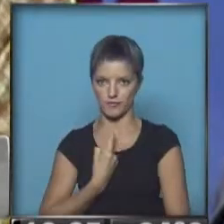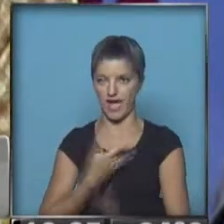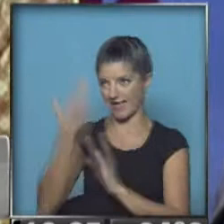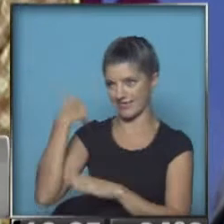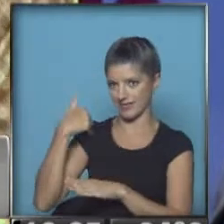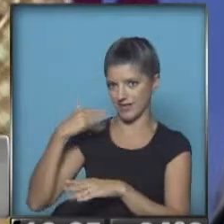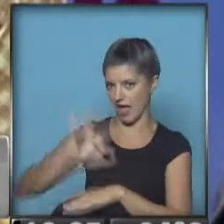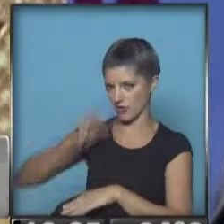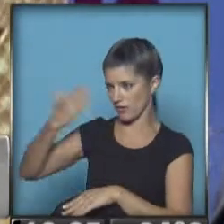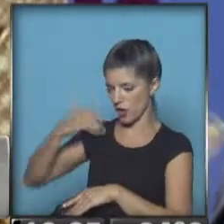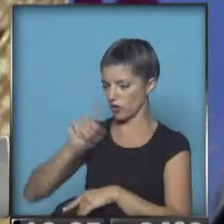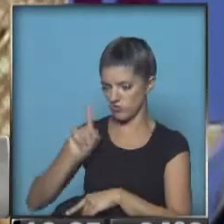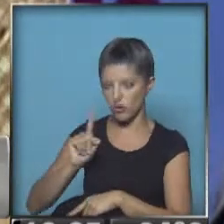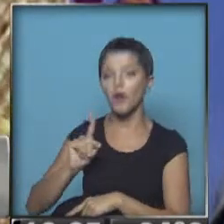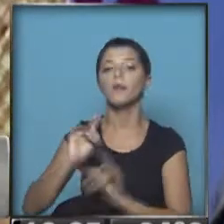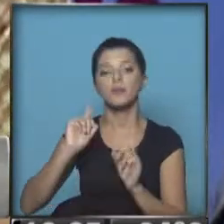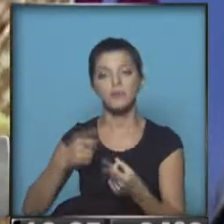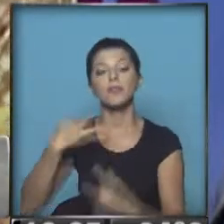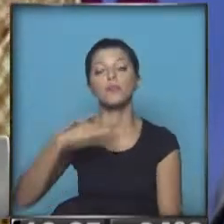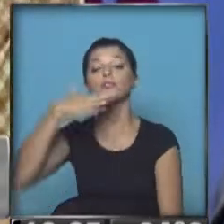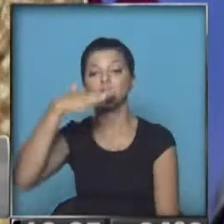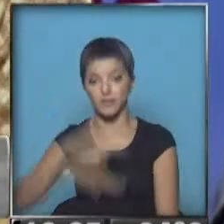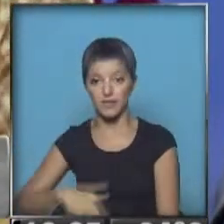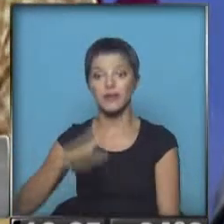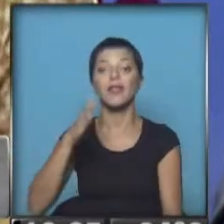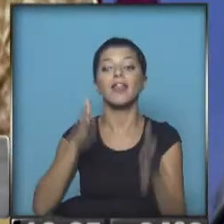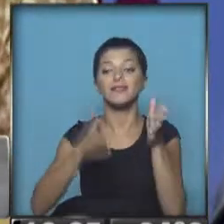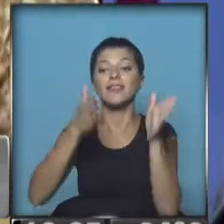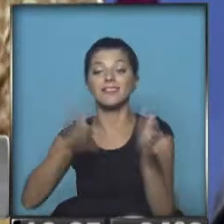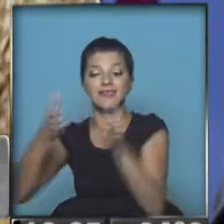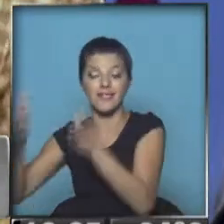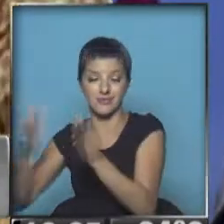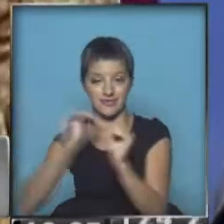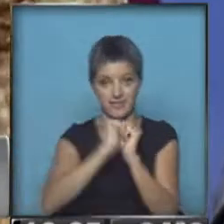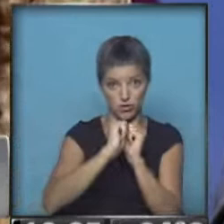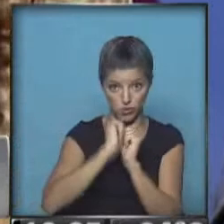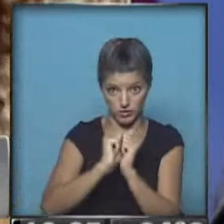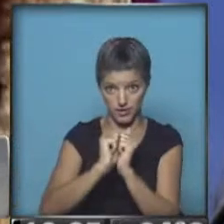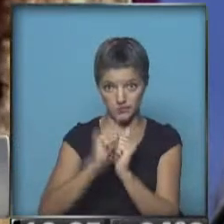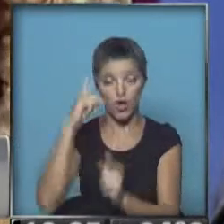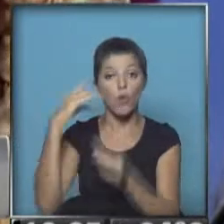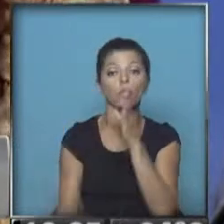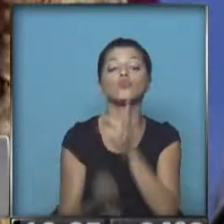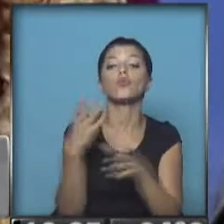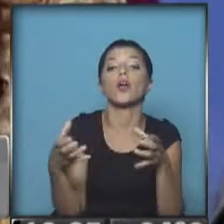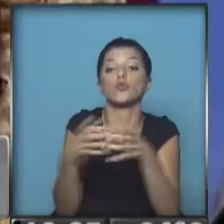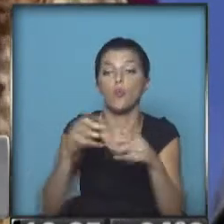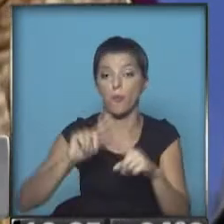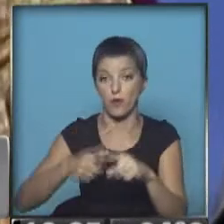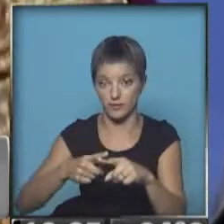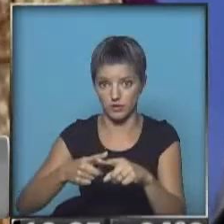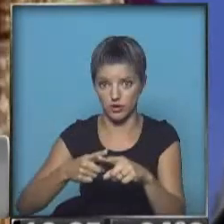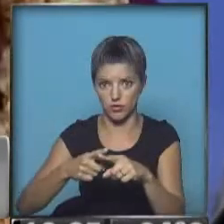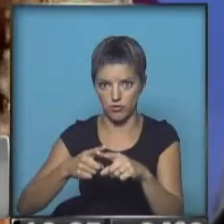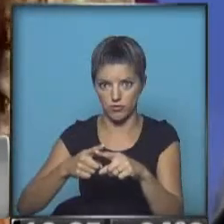etapas, tenemos que comprender también los momentos históricos que se vivieron cuando surgió nuestra fuerza política, con una